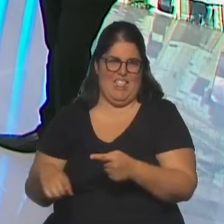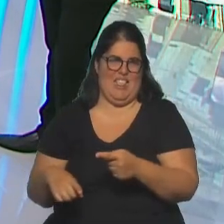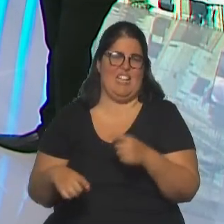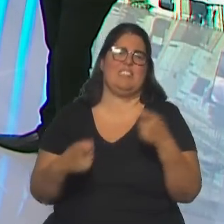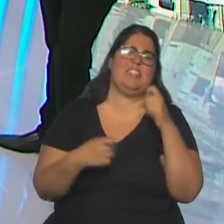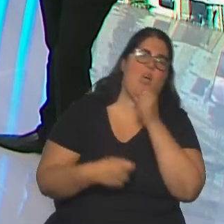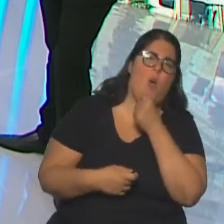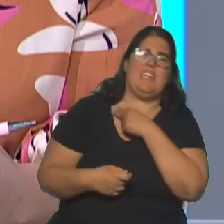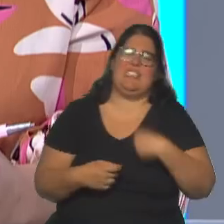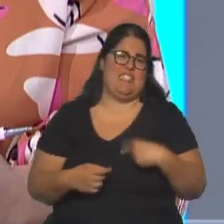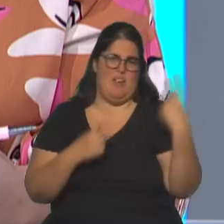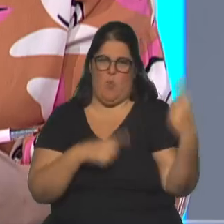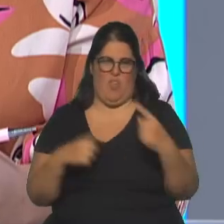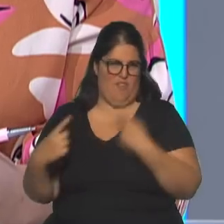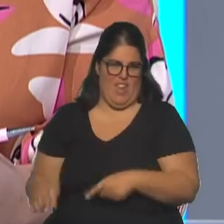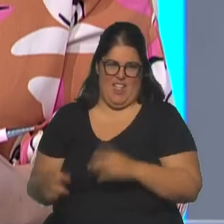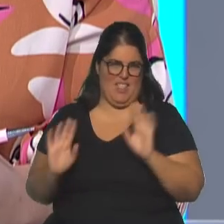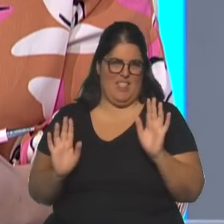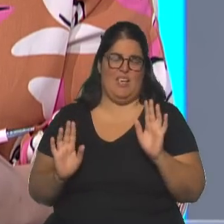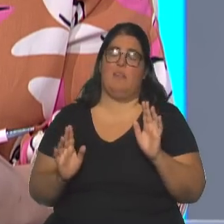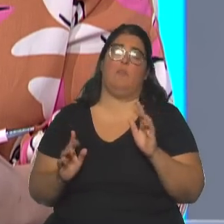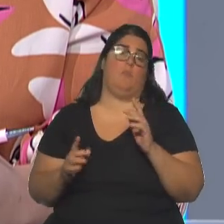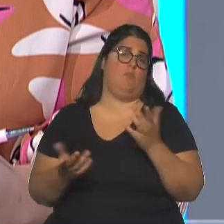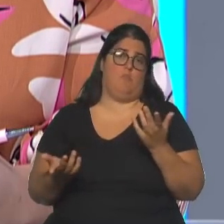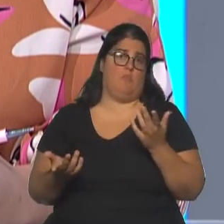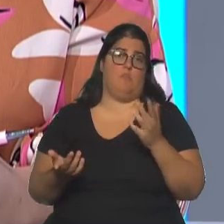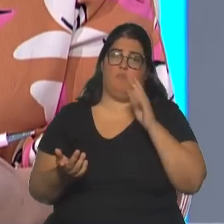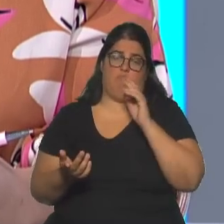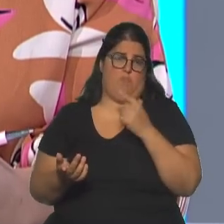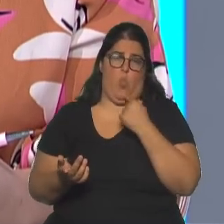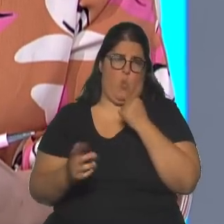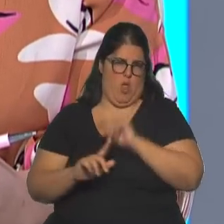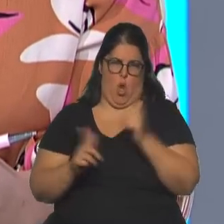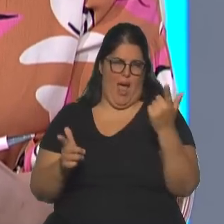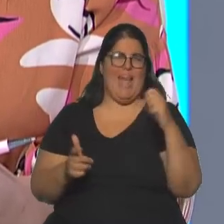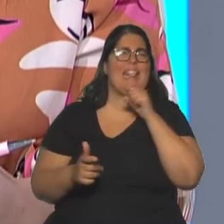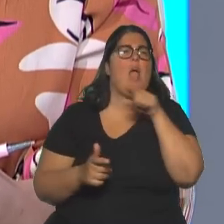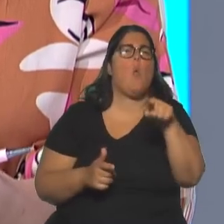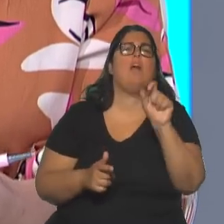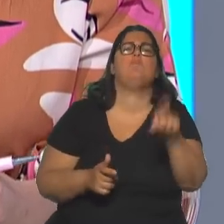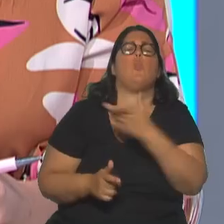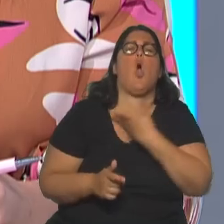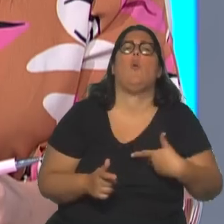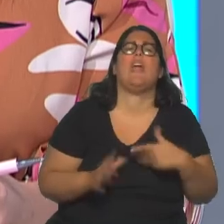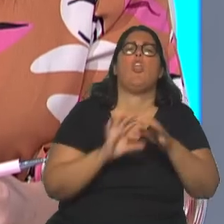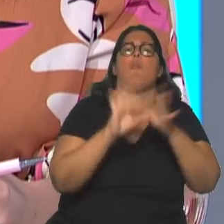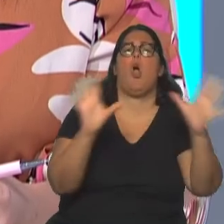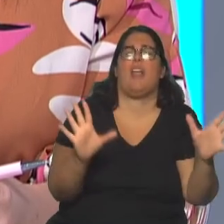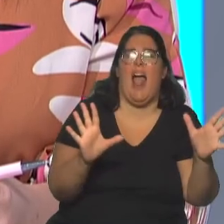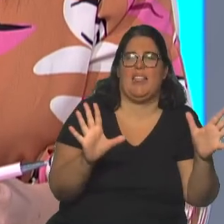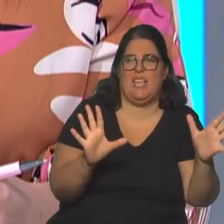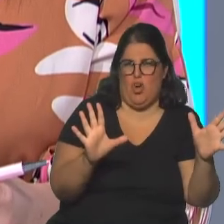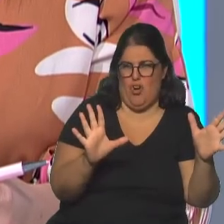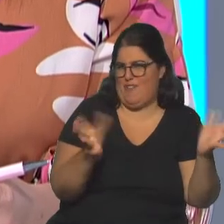ambos territorios, porque sin dudas Taiwán es un gobierno, tiene un gobierno democrático,